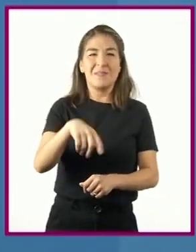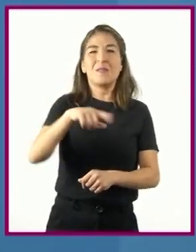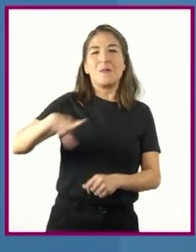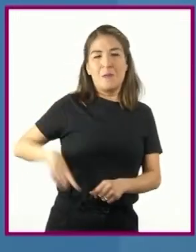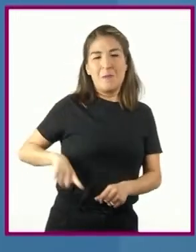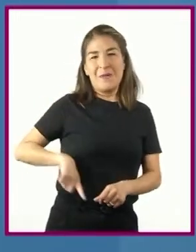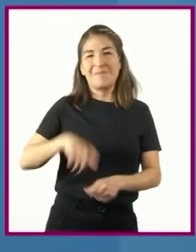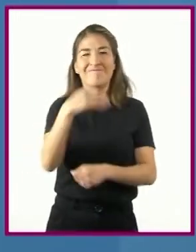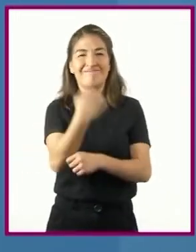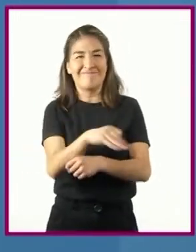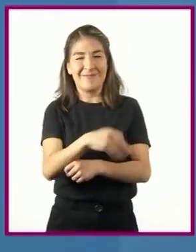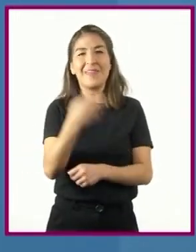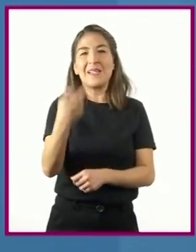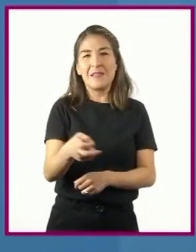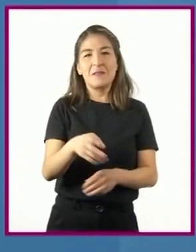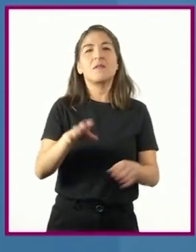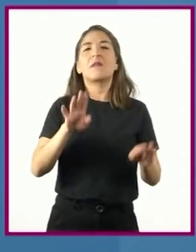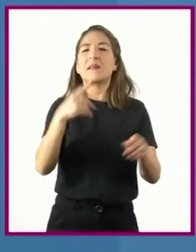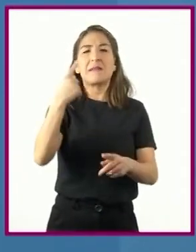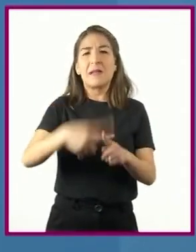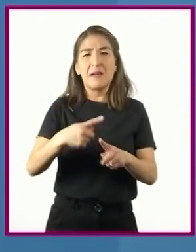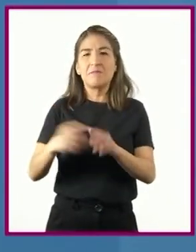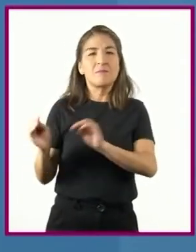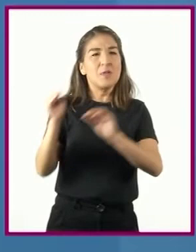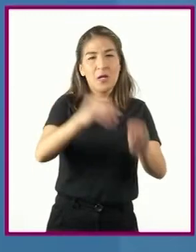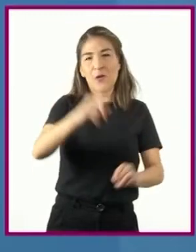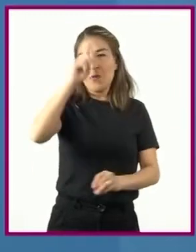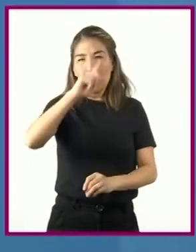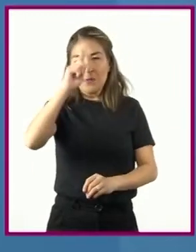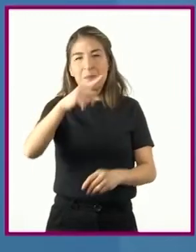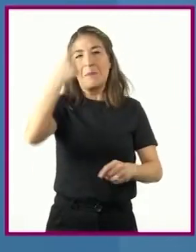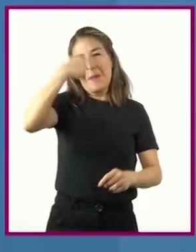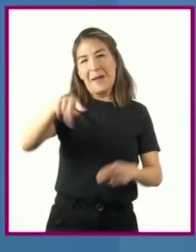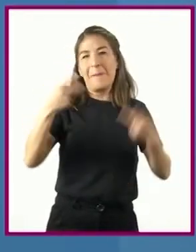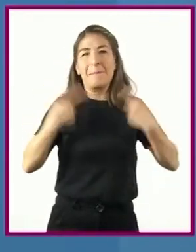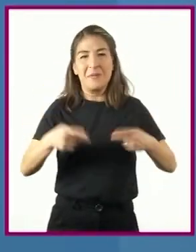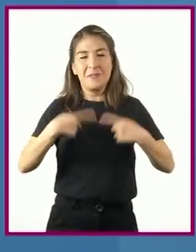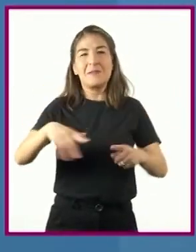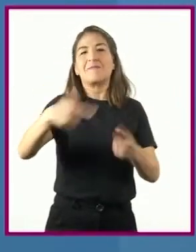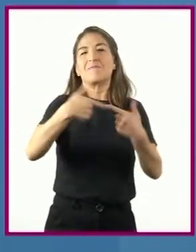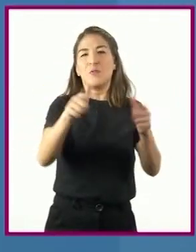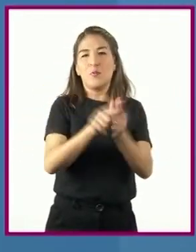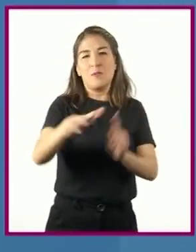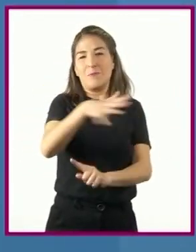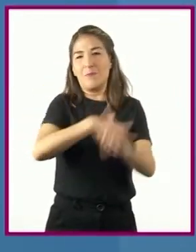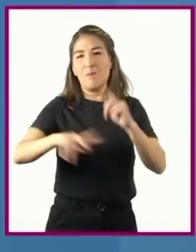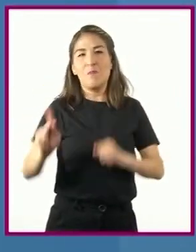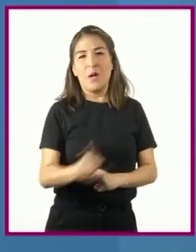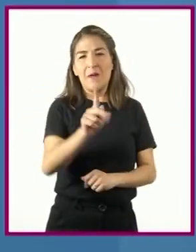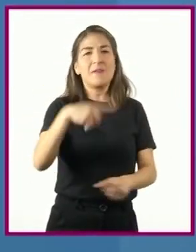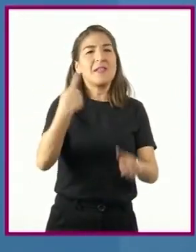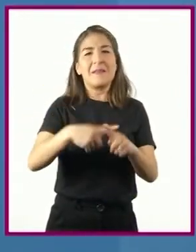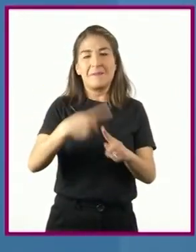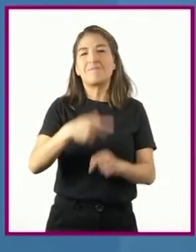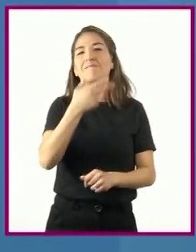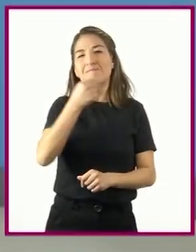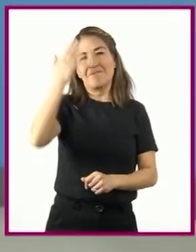y, en su lugar, se nombró un consejo de comisarios del pueblo, dirigido por el propio